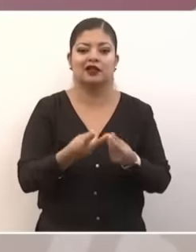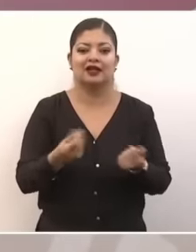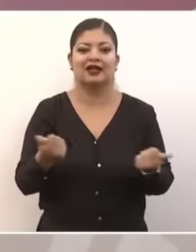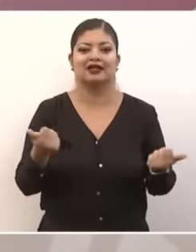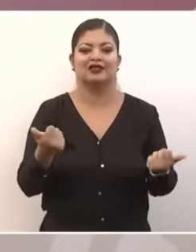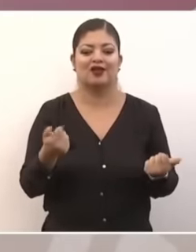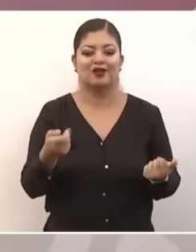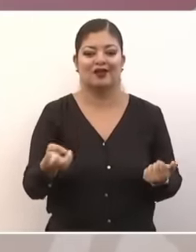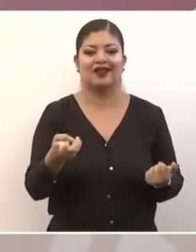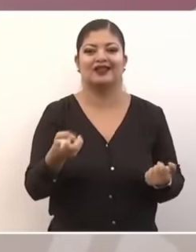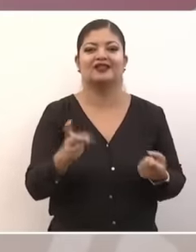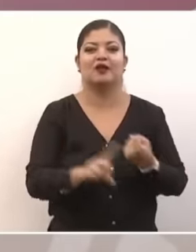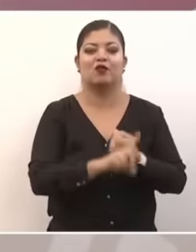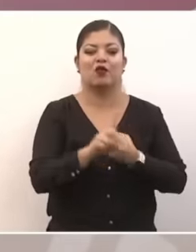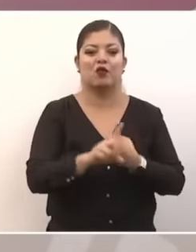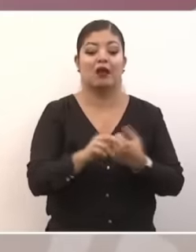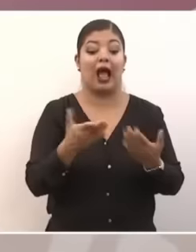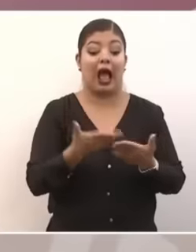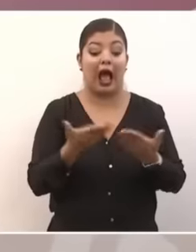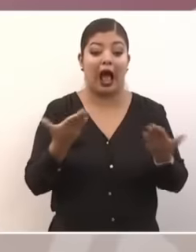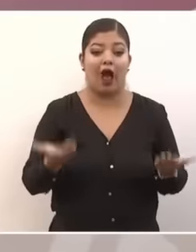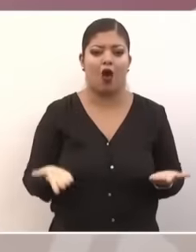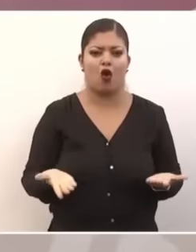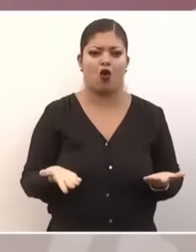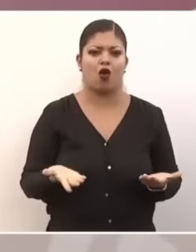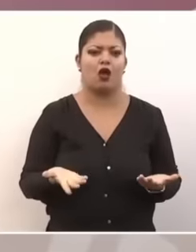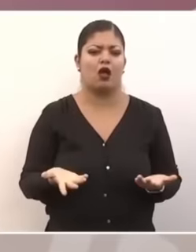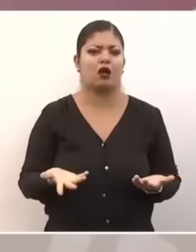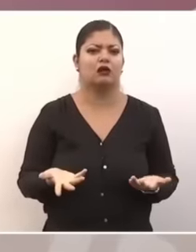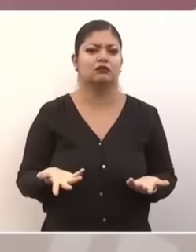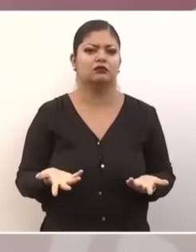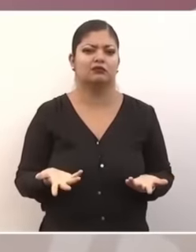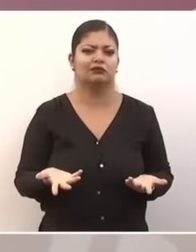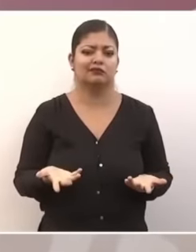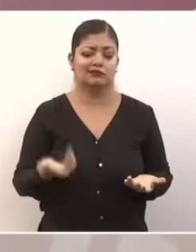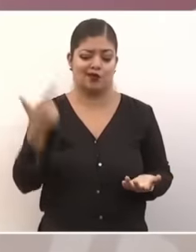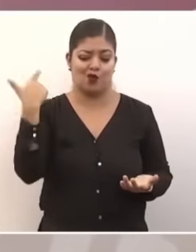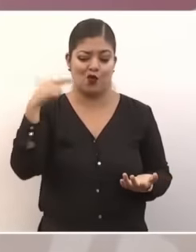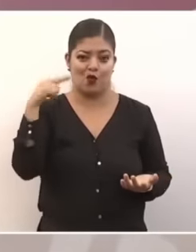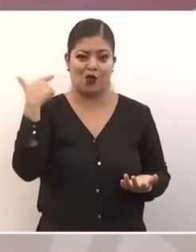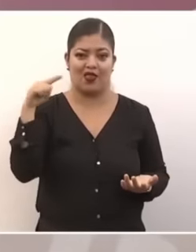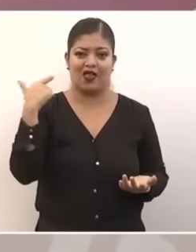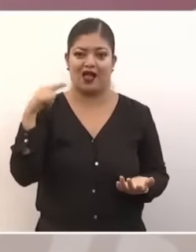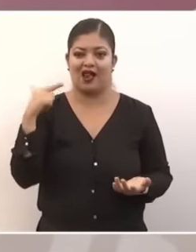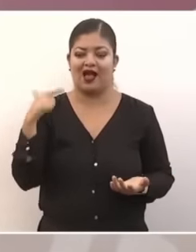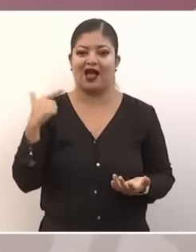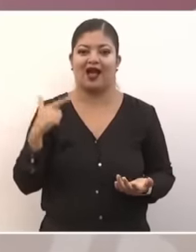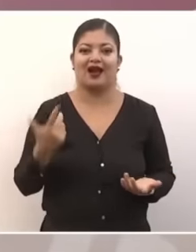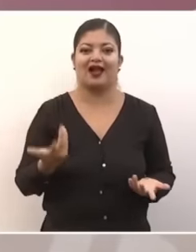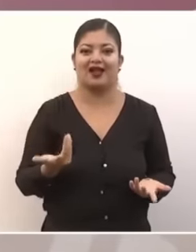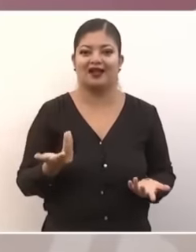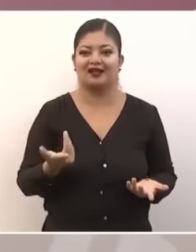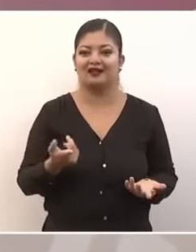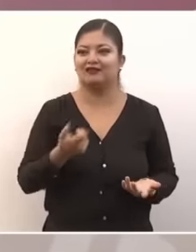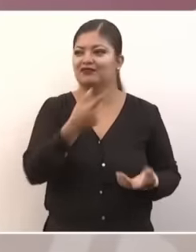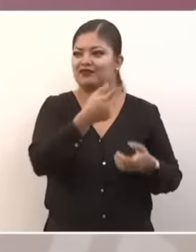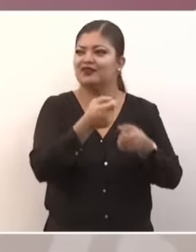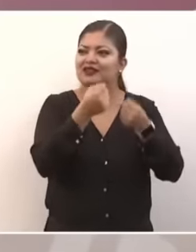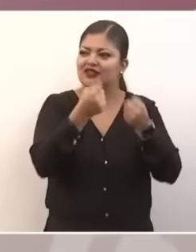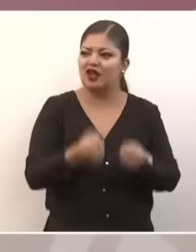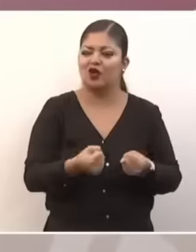este problema. Ahora, pues ya Guadalajara va a